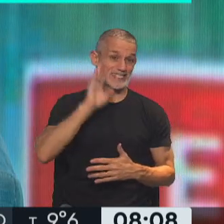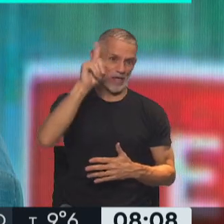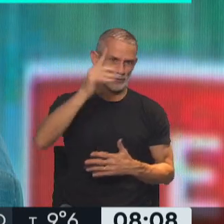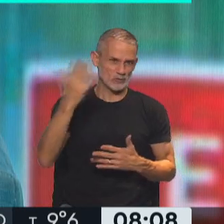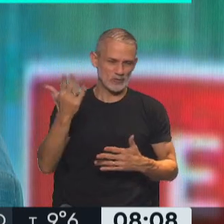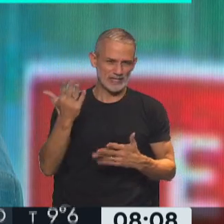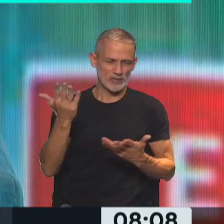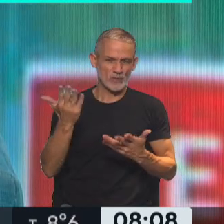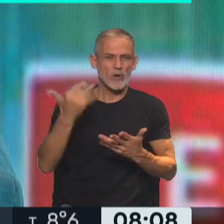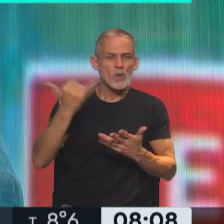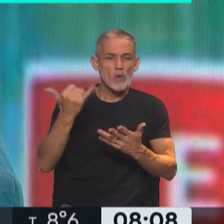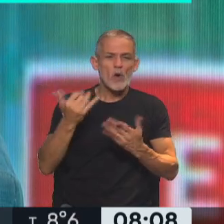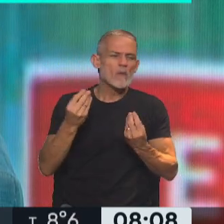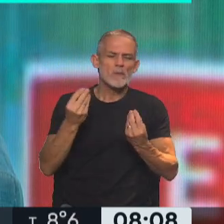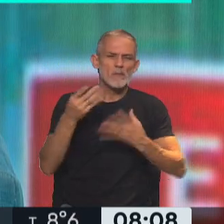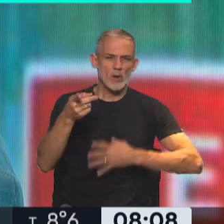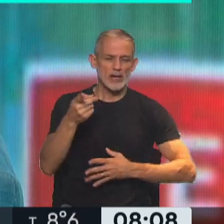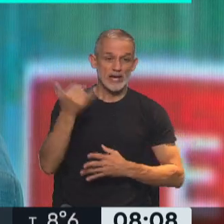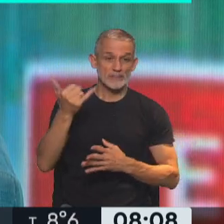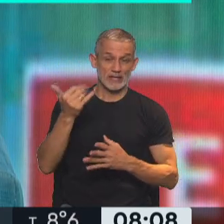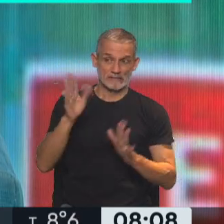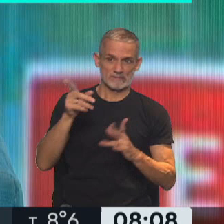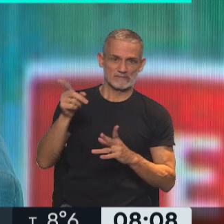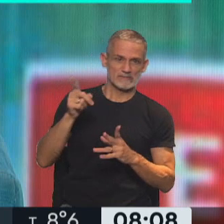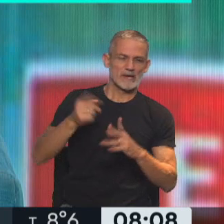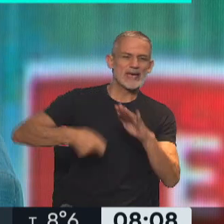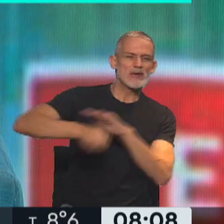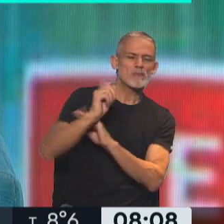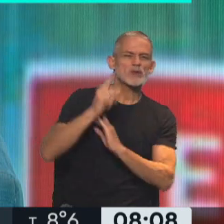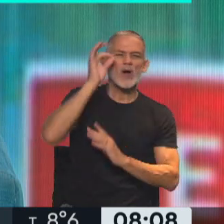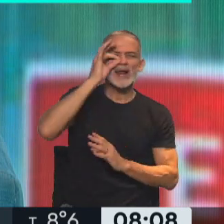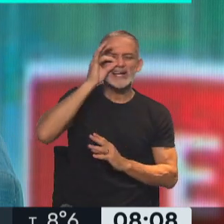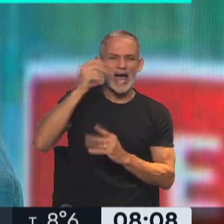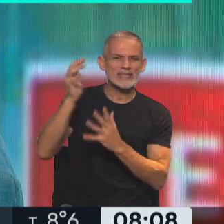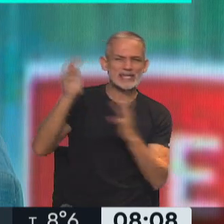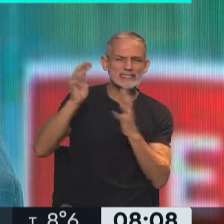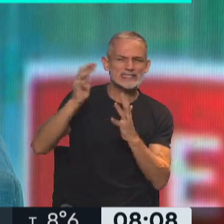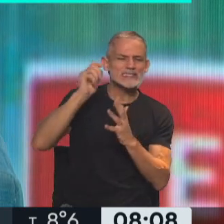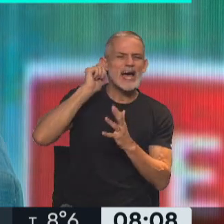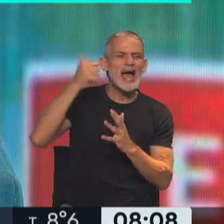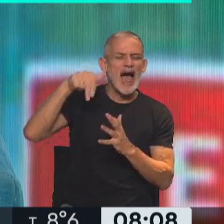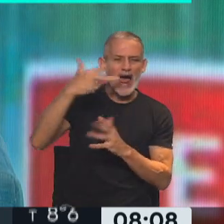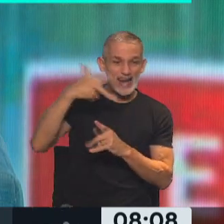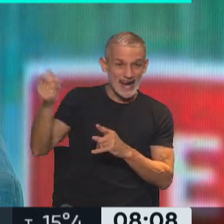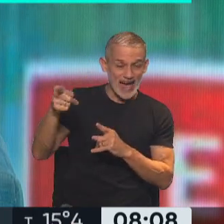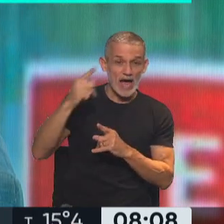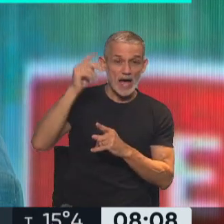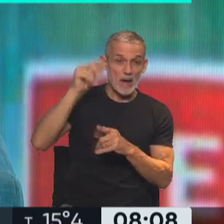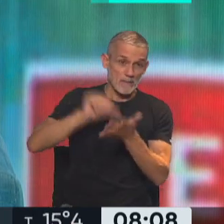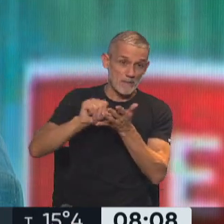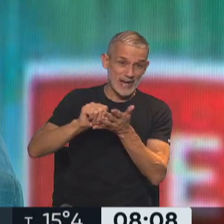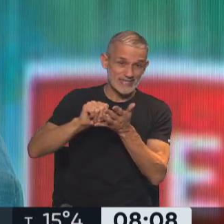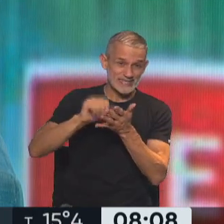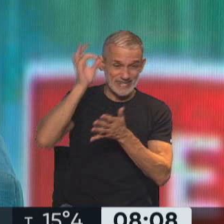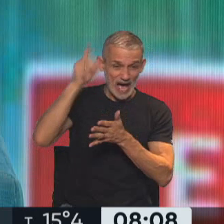fue un caso emblemático porque habían importado ratas gigantes de Ghana, que las tenían alojadas en